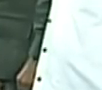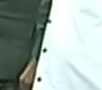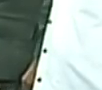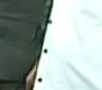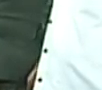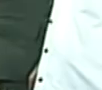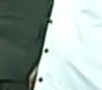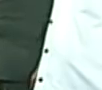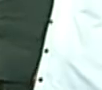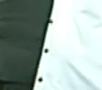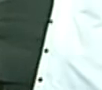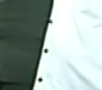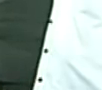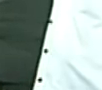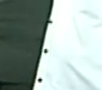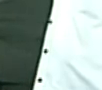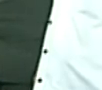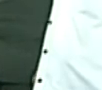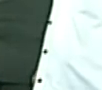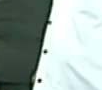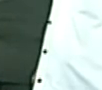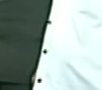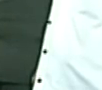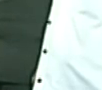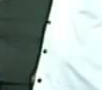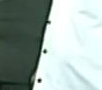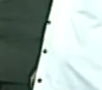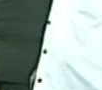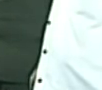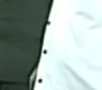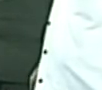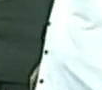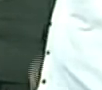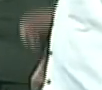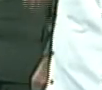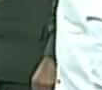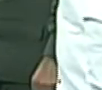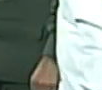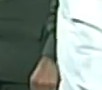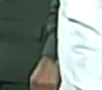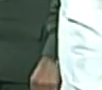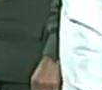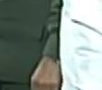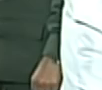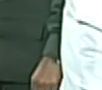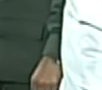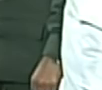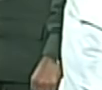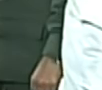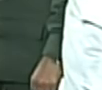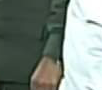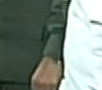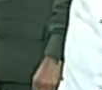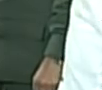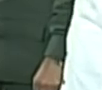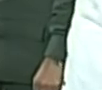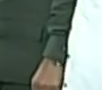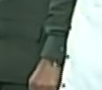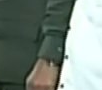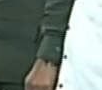en nuestro país. En ese contexto, las autoridades suman todas las capacidades logísticas y operativas para proteger